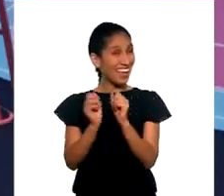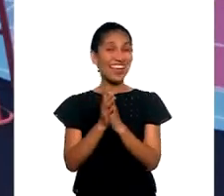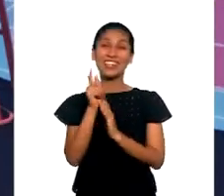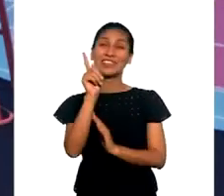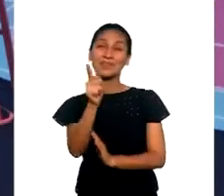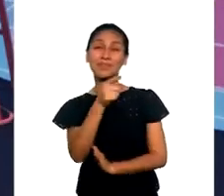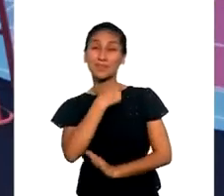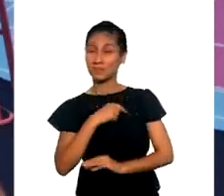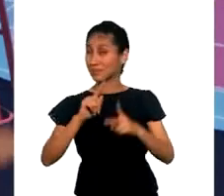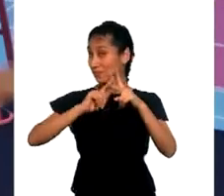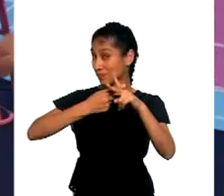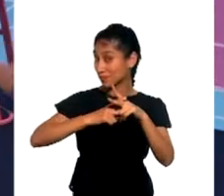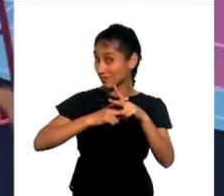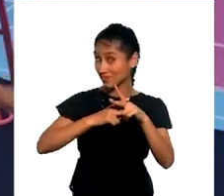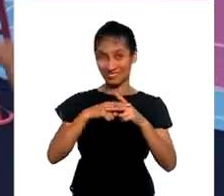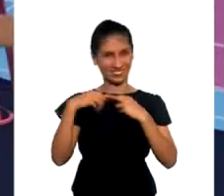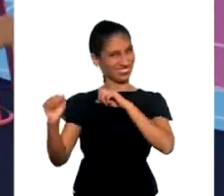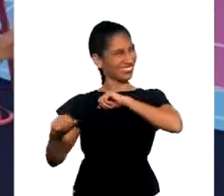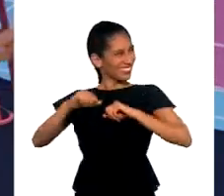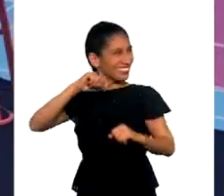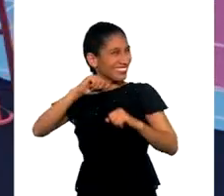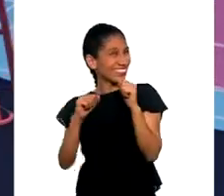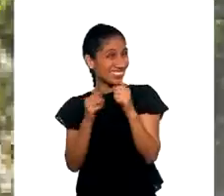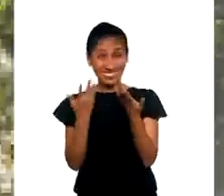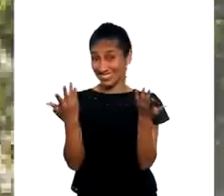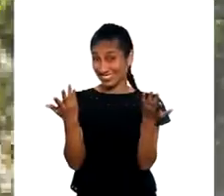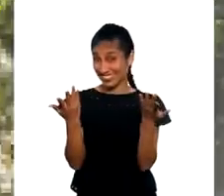qué tal si empezamos moviéndonos